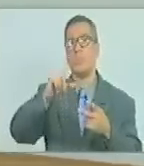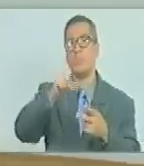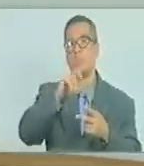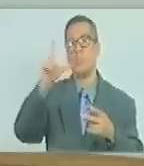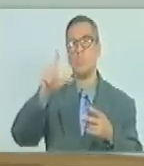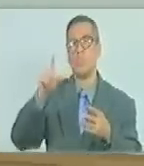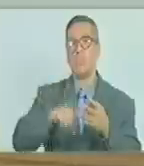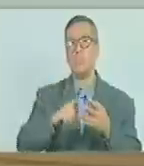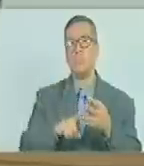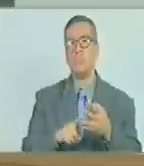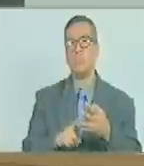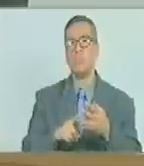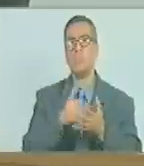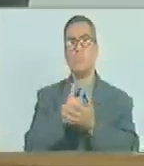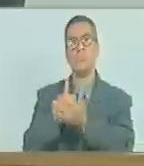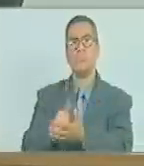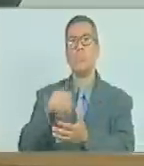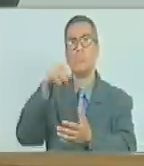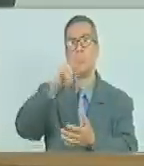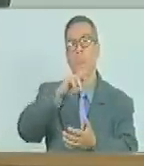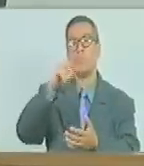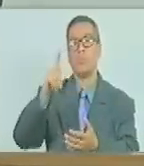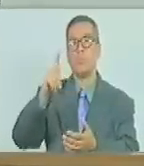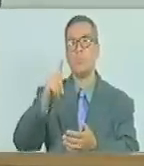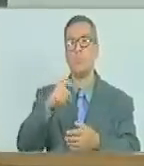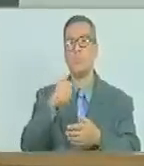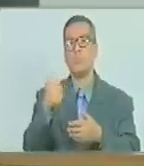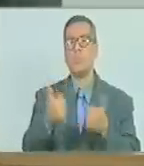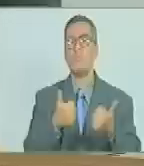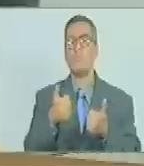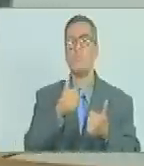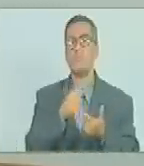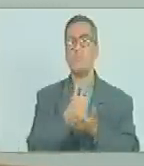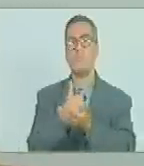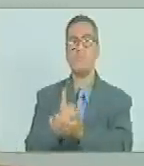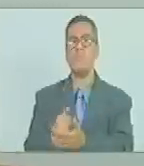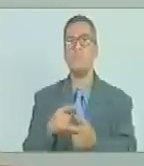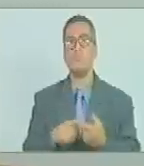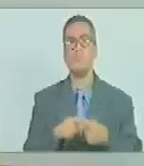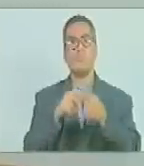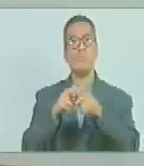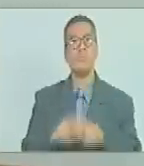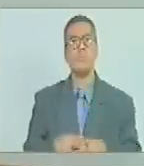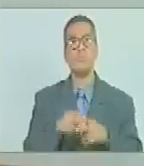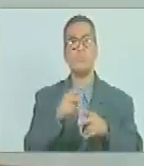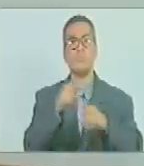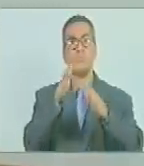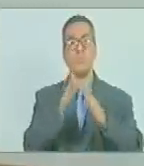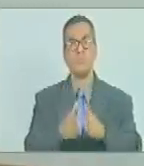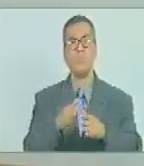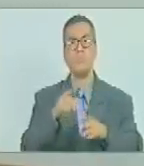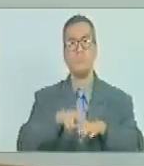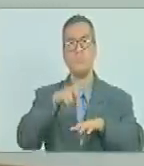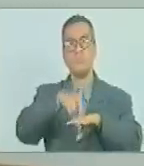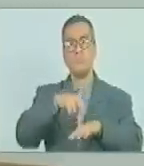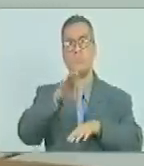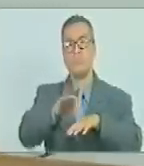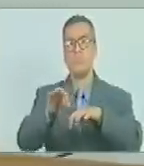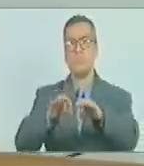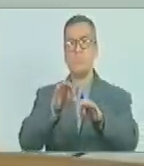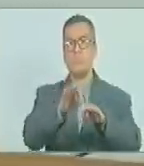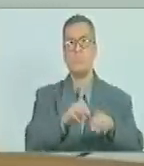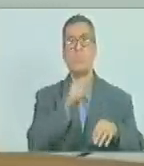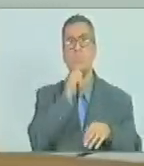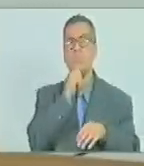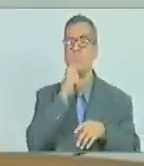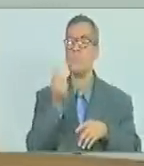López. Ayudó a Capriles Nadón, ¿a quién va a ayudar? Al instrumento, a los peones, a los alfiles que ellos tenían aquí. ¿A quién